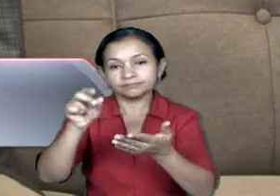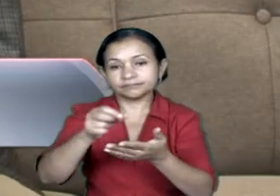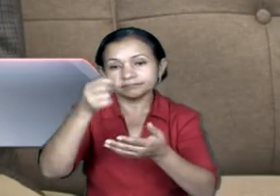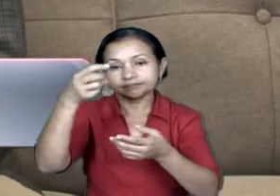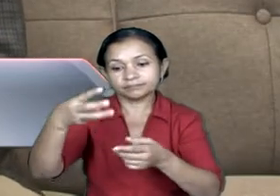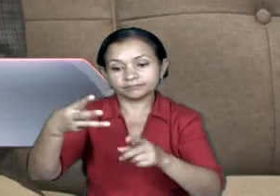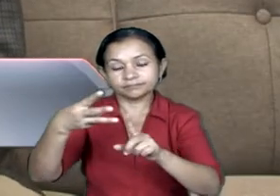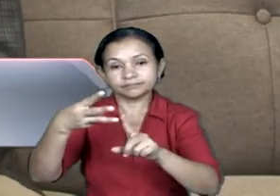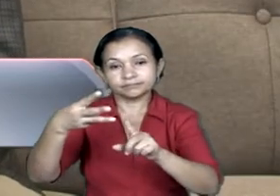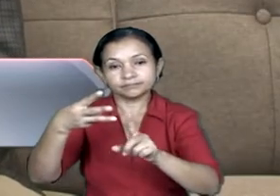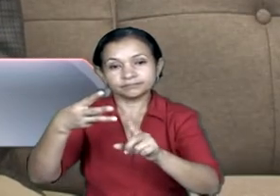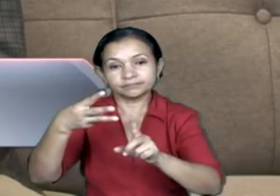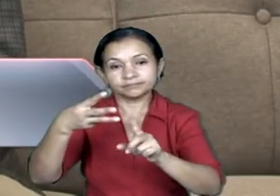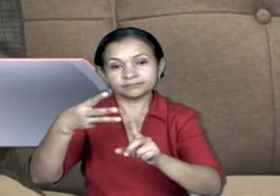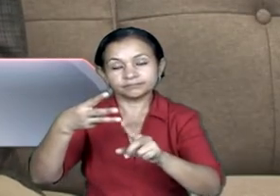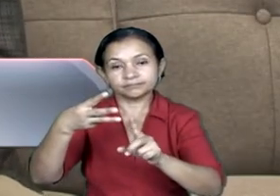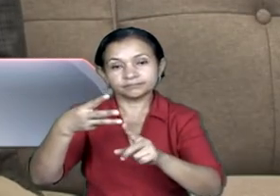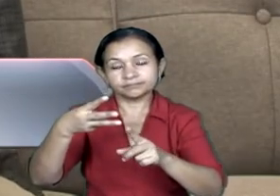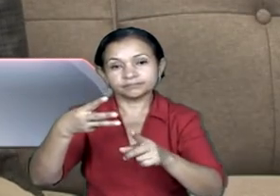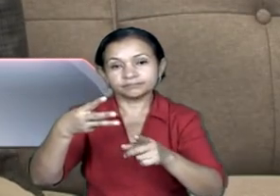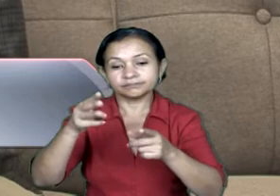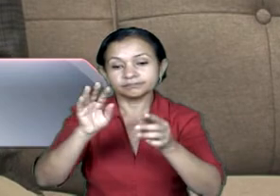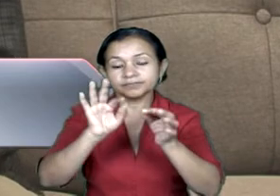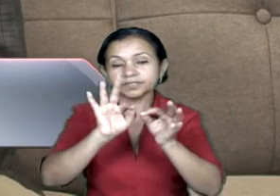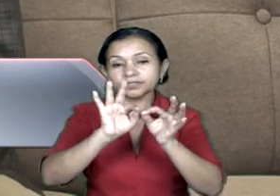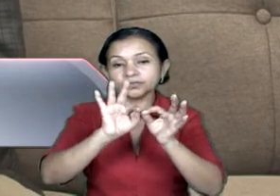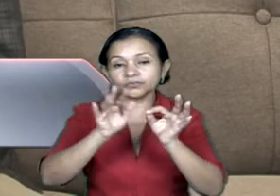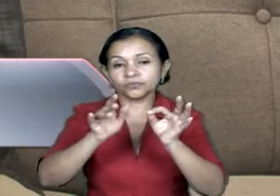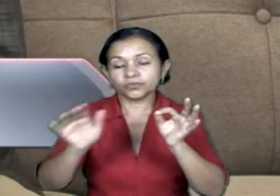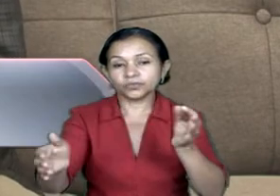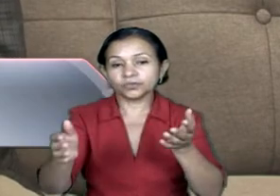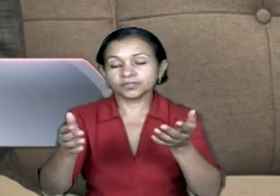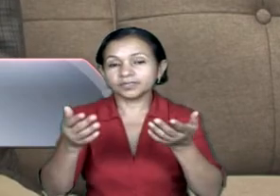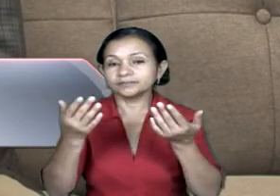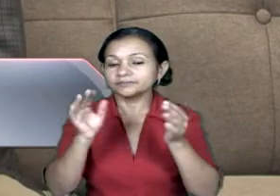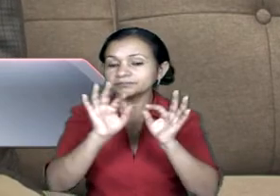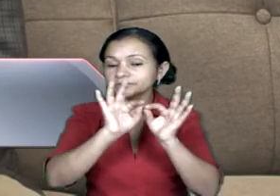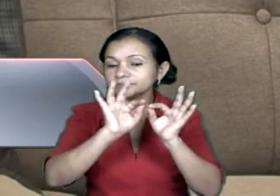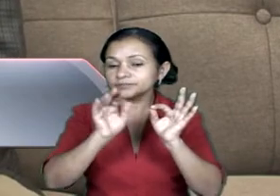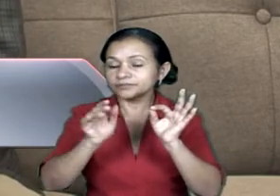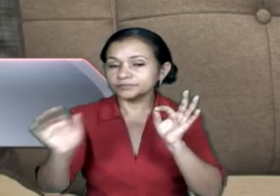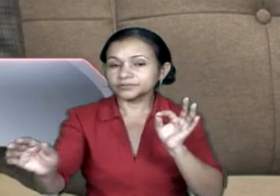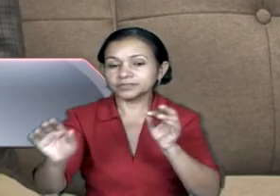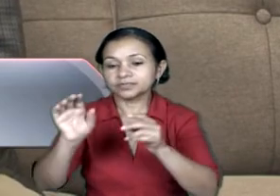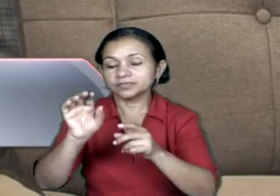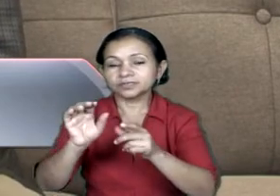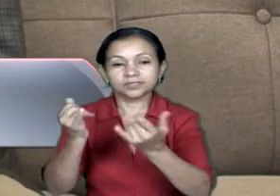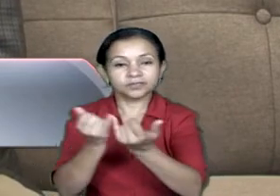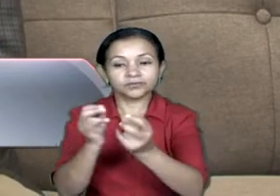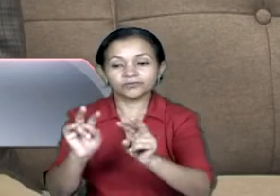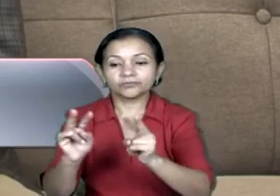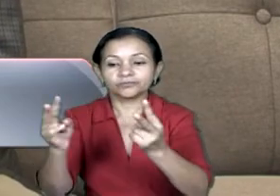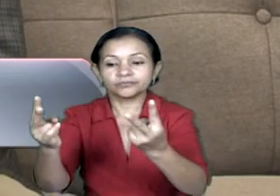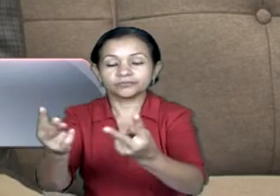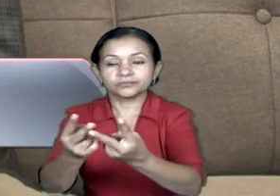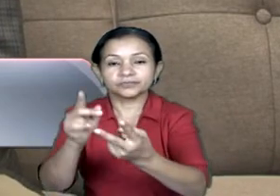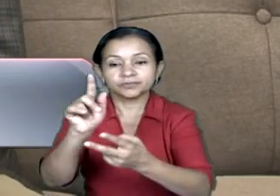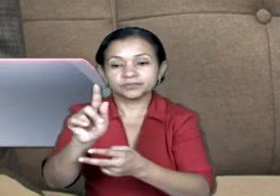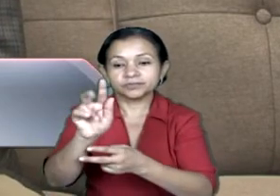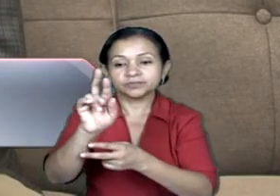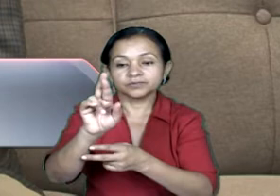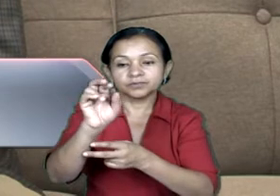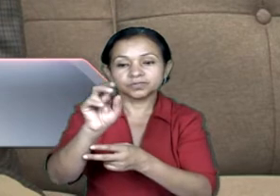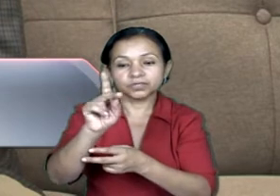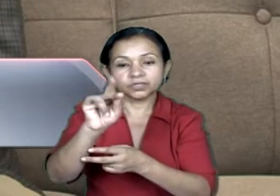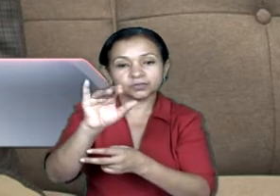es el proyecto de frutas sanas, frutas y hortalizas tropicales. Ese